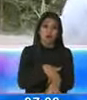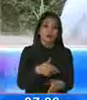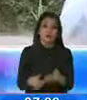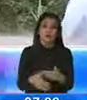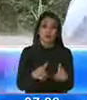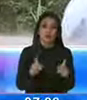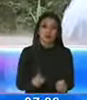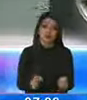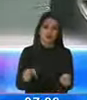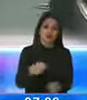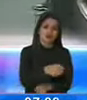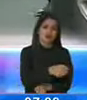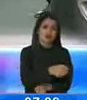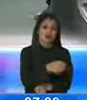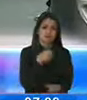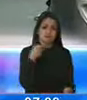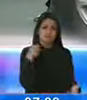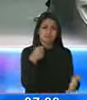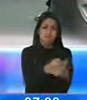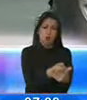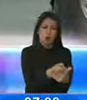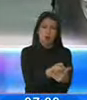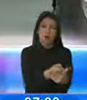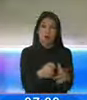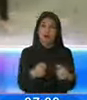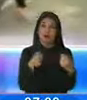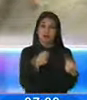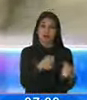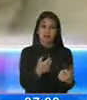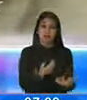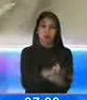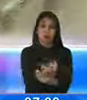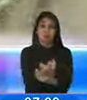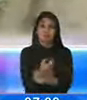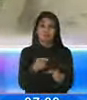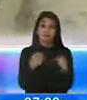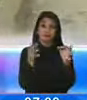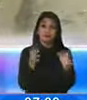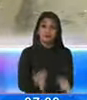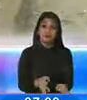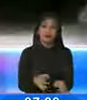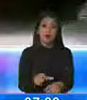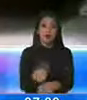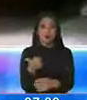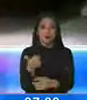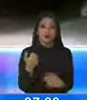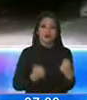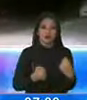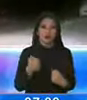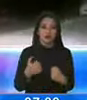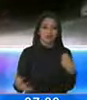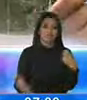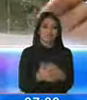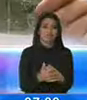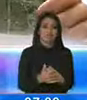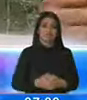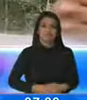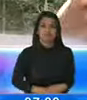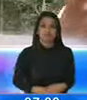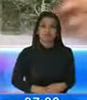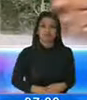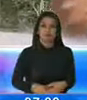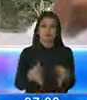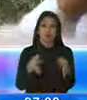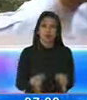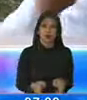tienes que dar alguna vuelta ahí. Tras perder el control del vehículo, desafortunadamente se impactó con otro automotor. En el momento que